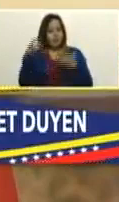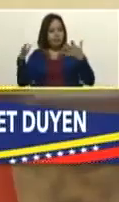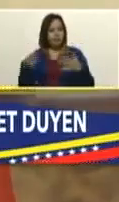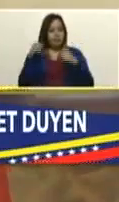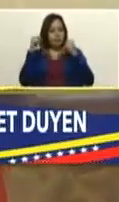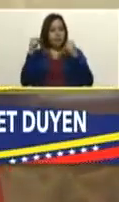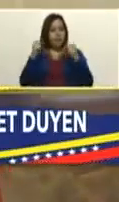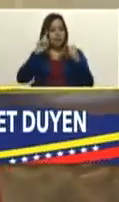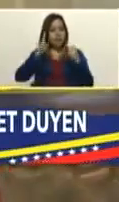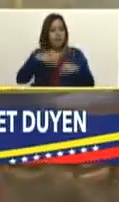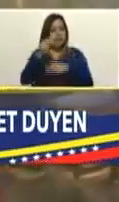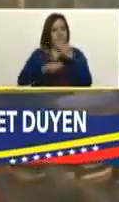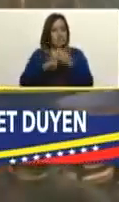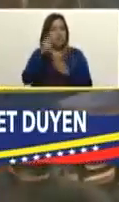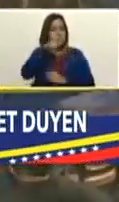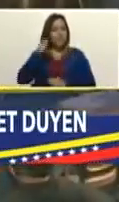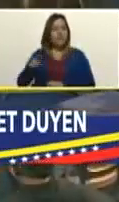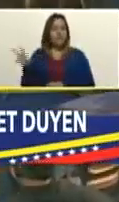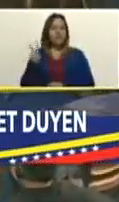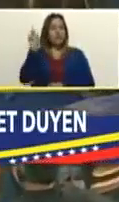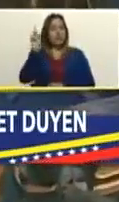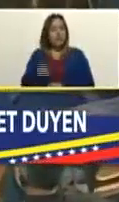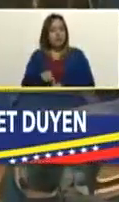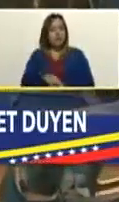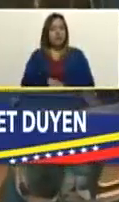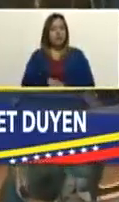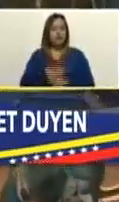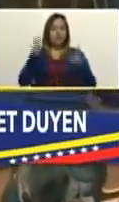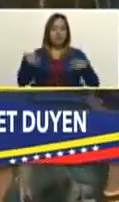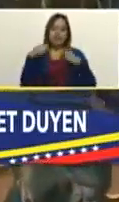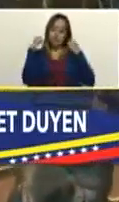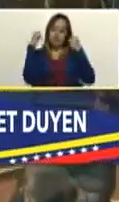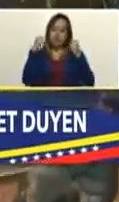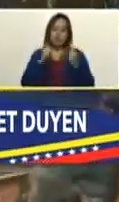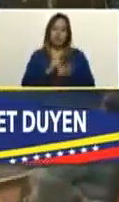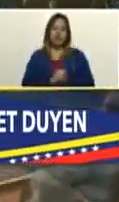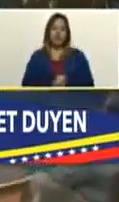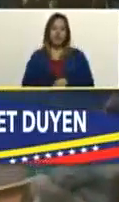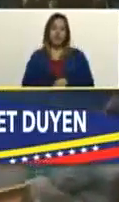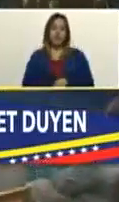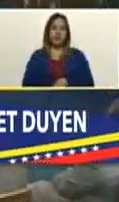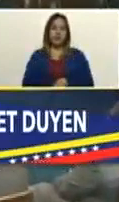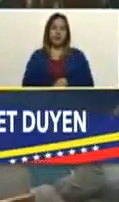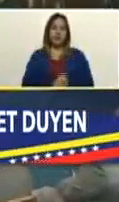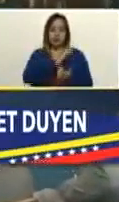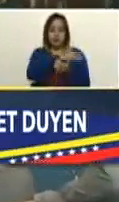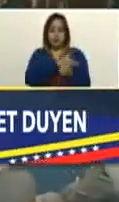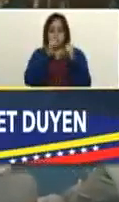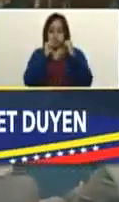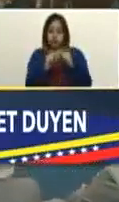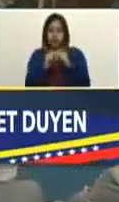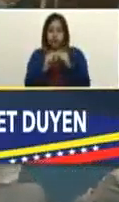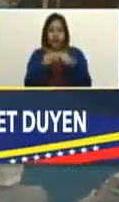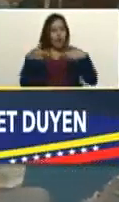que está dando el pueblo de Venezuela también victoriosa, heroica lucha.